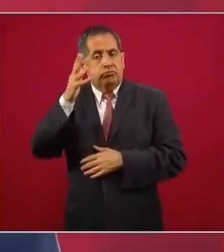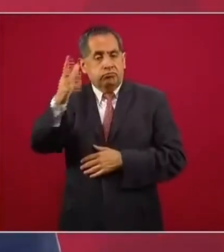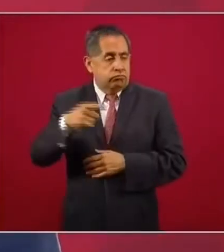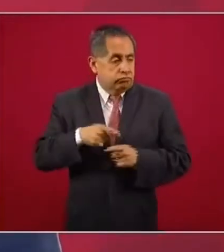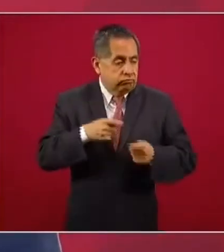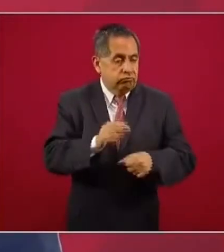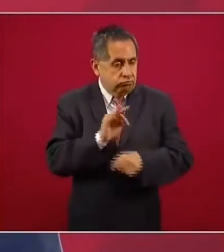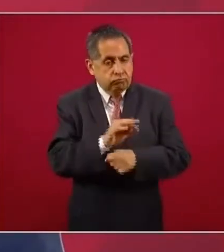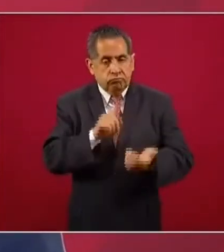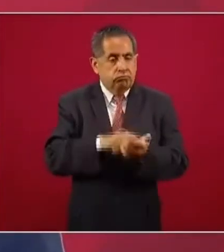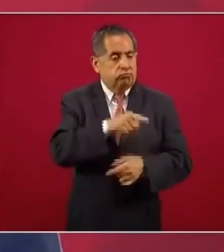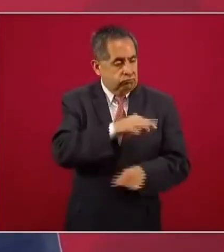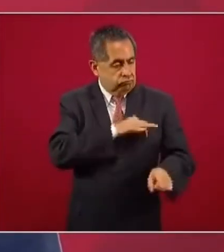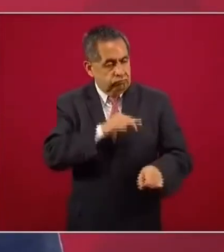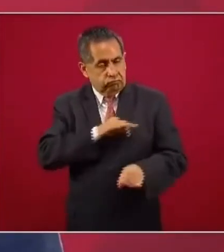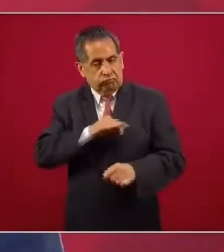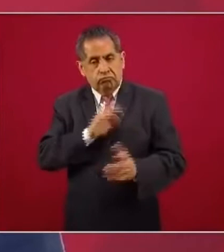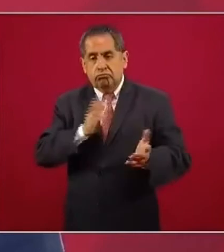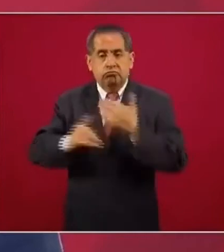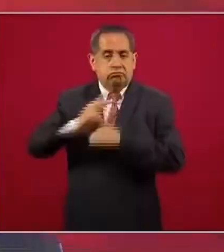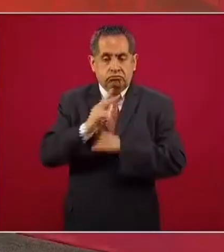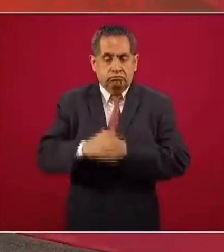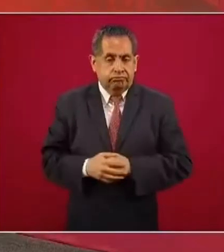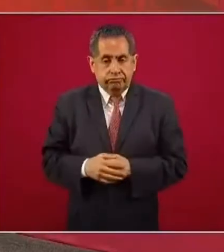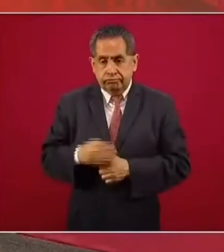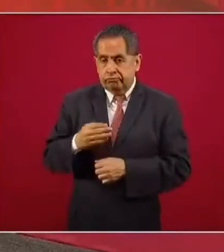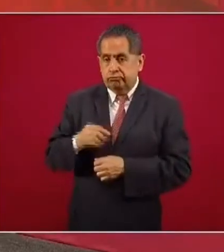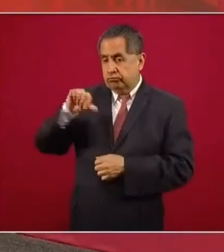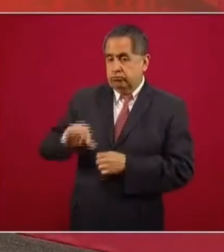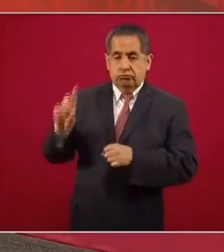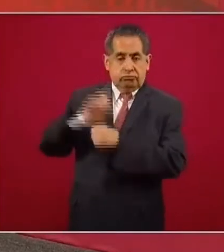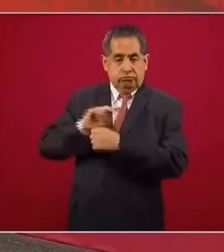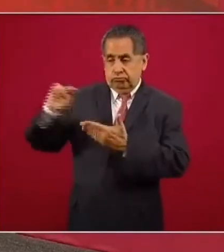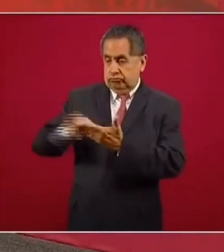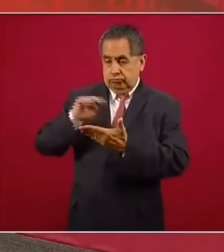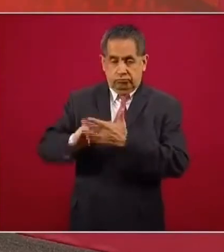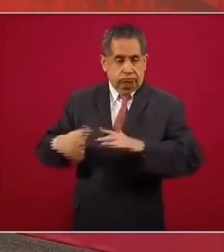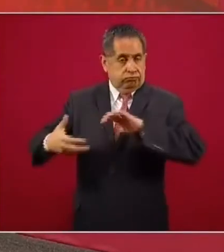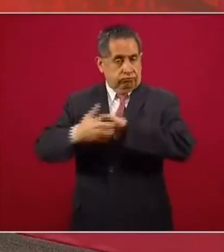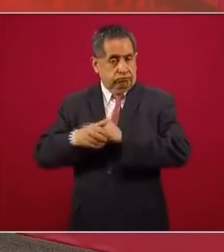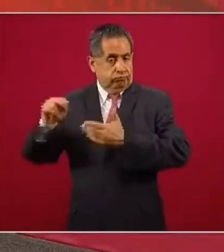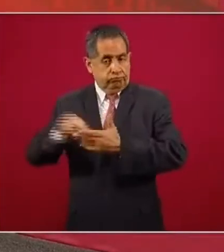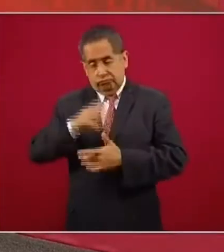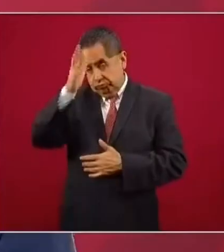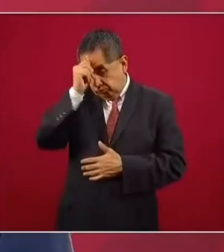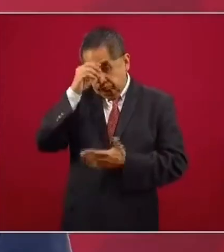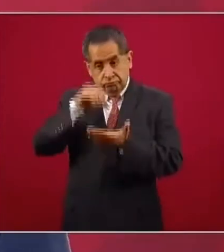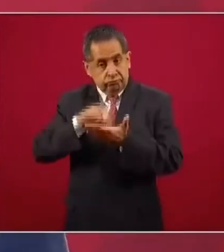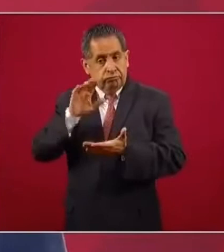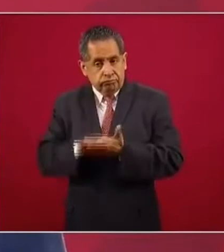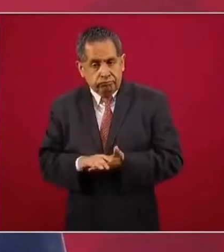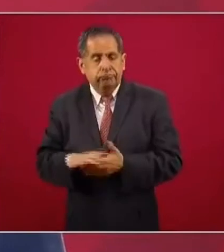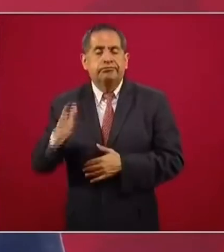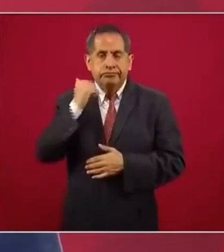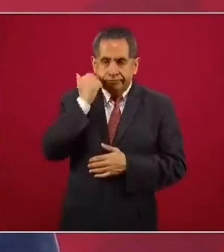las capacidades nacionales. Con el acuerdo que firmamos en el día de hoy, pretendemos la planificación y